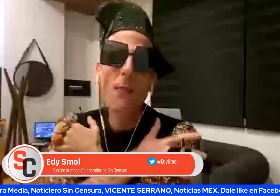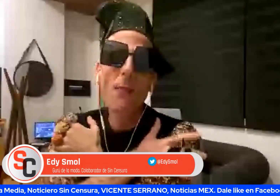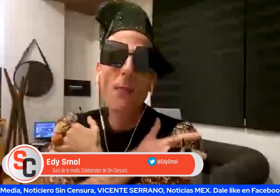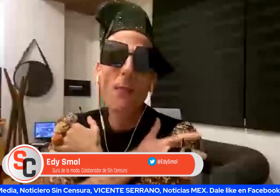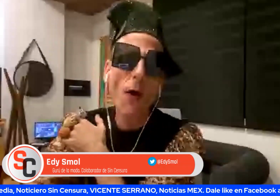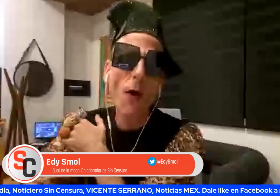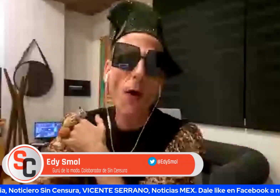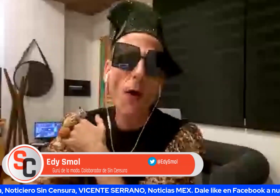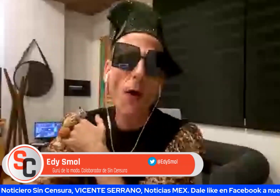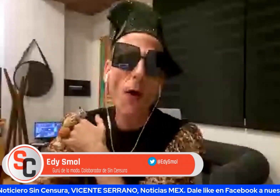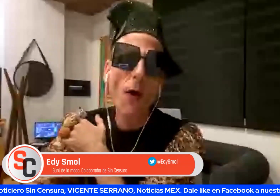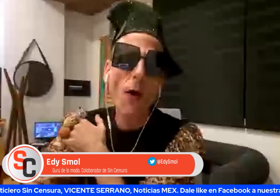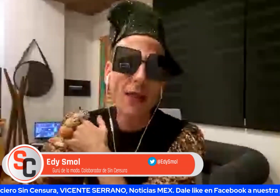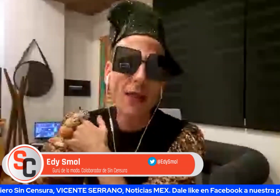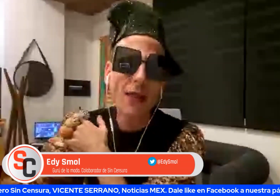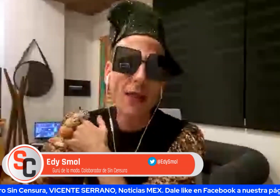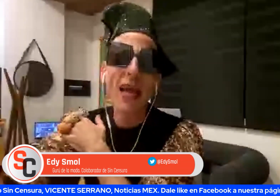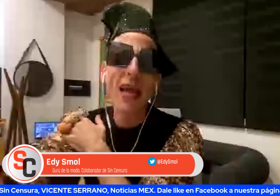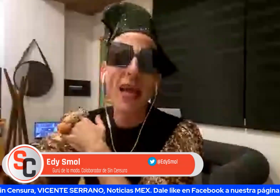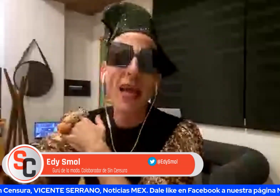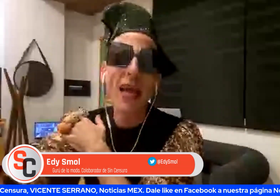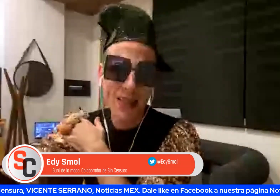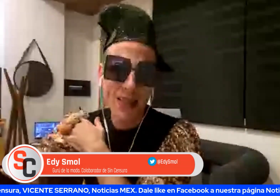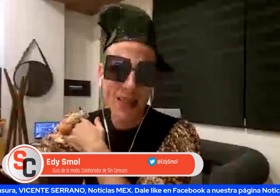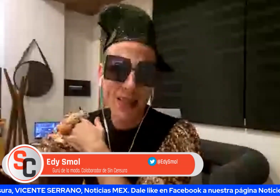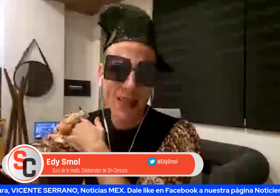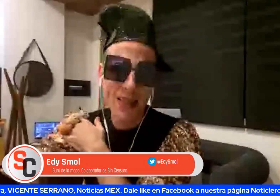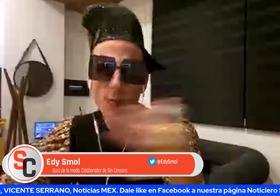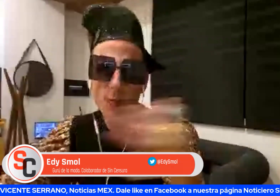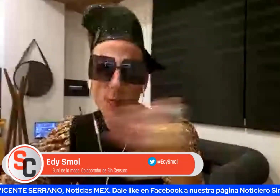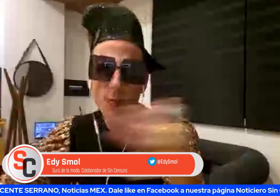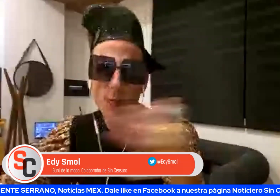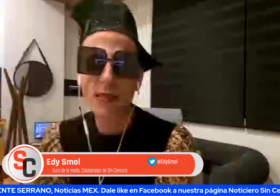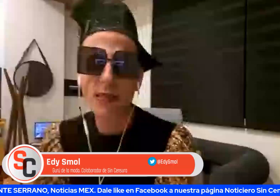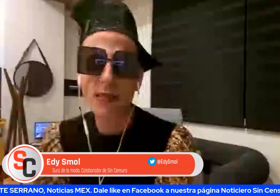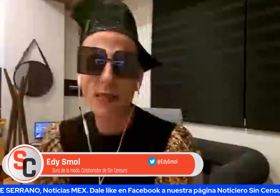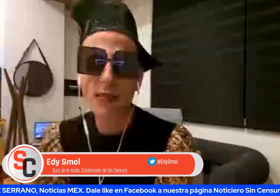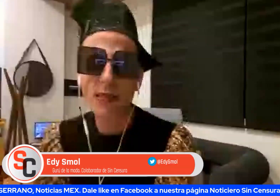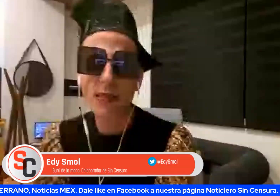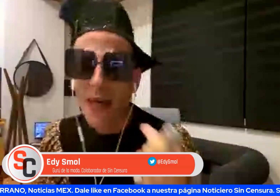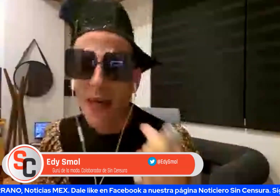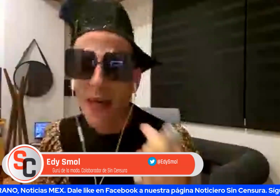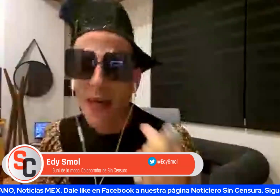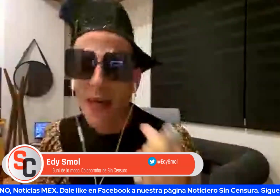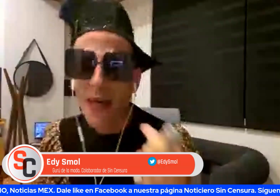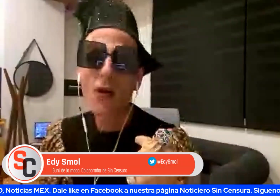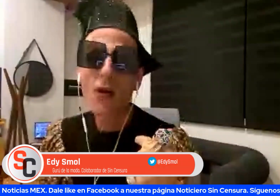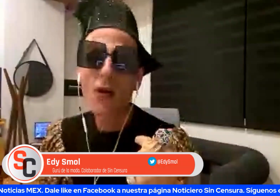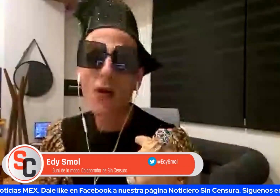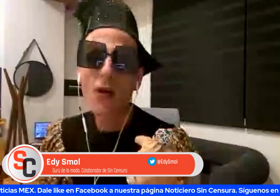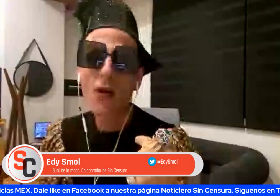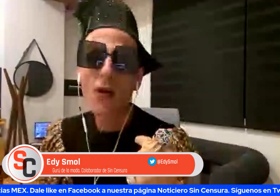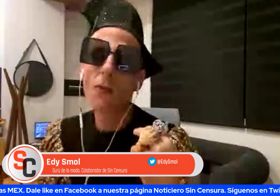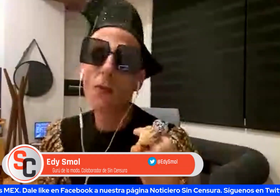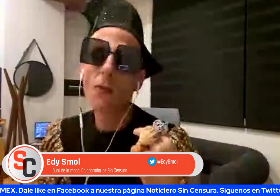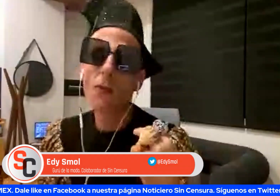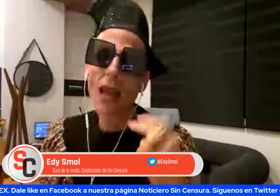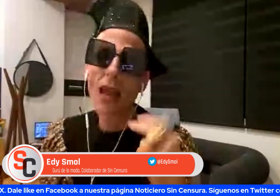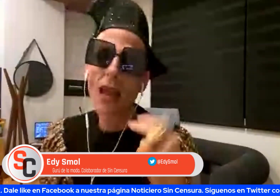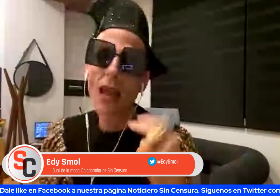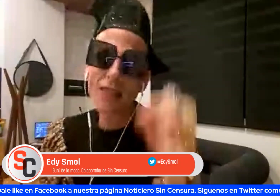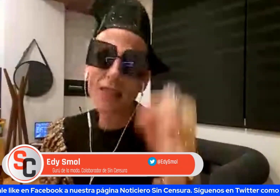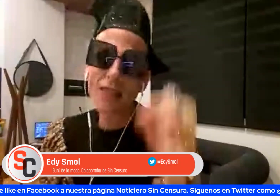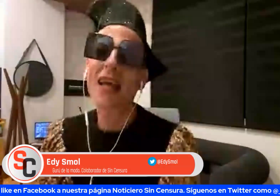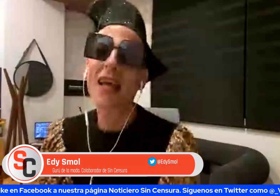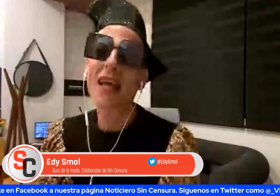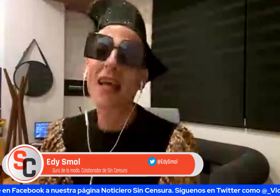Y por decir 5 pelados, obviamente es hipotéticamente, por supuesto que son más, ¿no? Pero nada comparado a lo que somos la